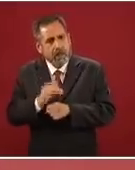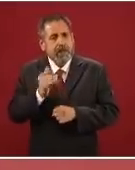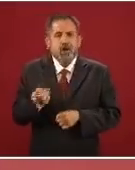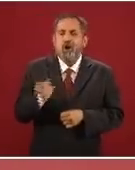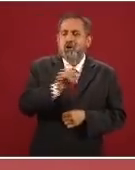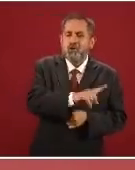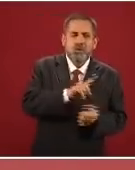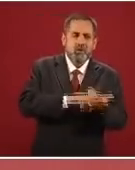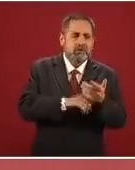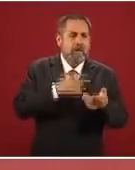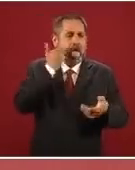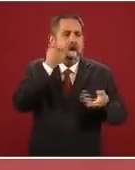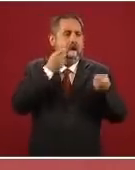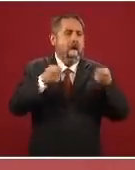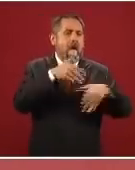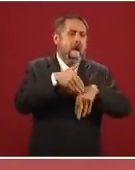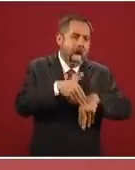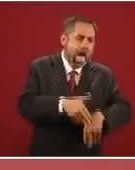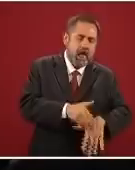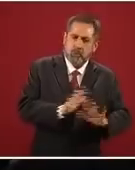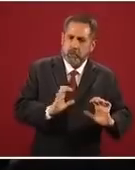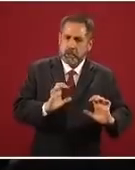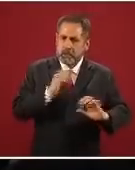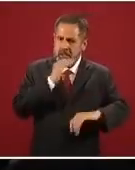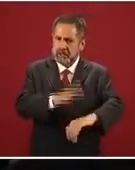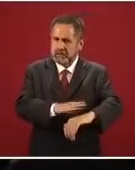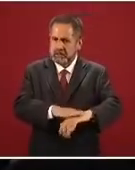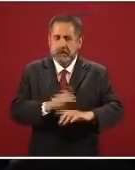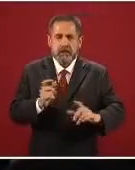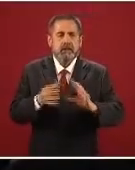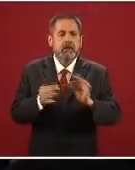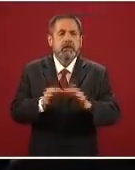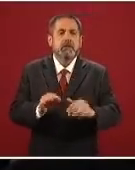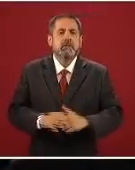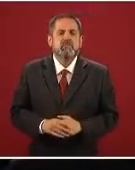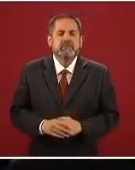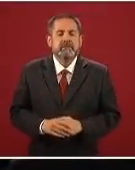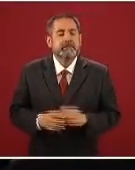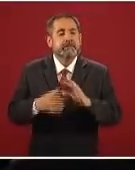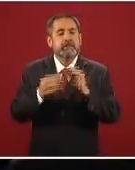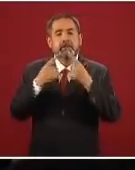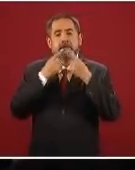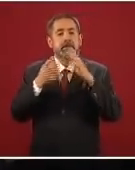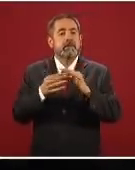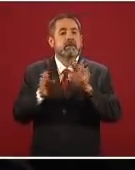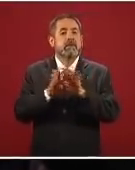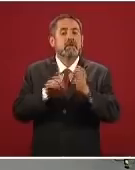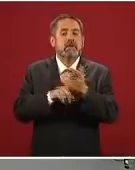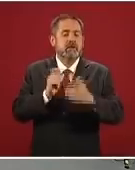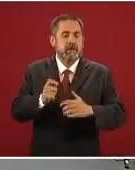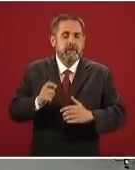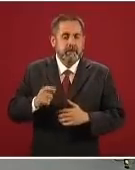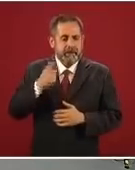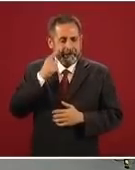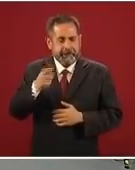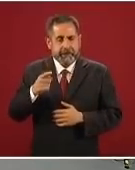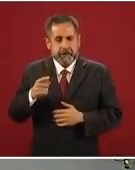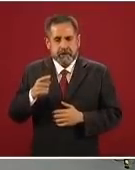proceso de manipulación. Eso es todo. Y yo estoy seguro que va a resolverse